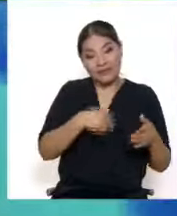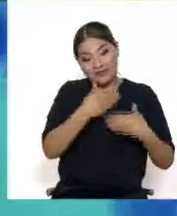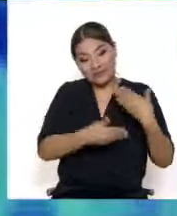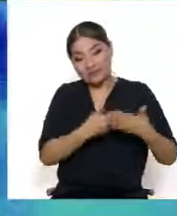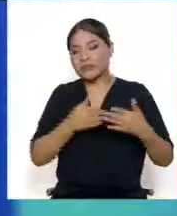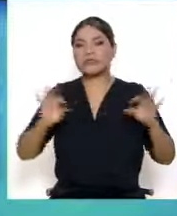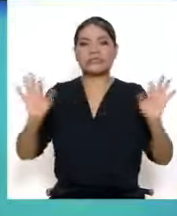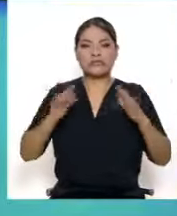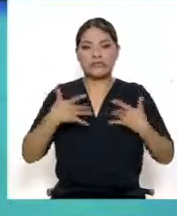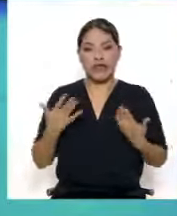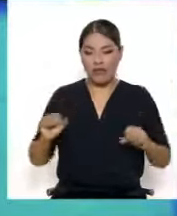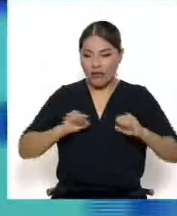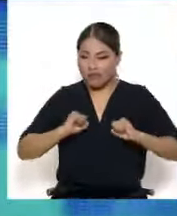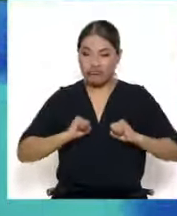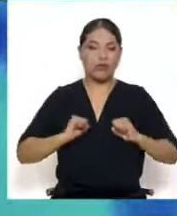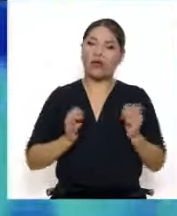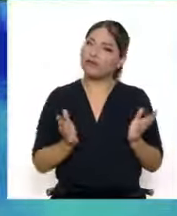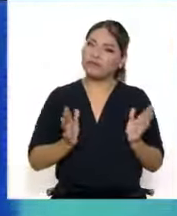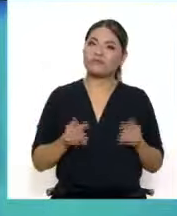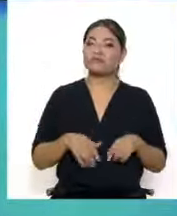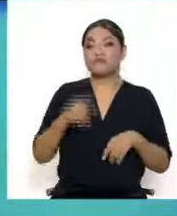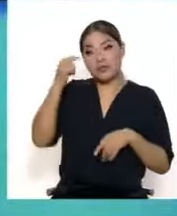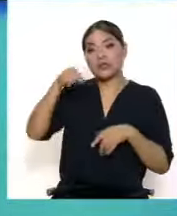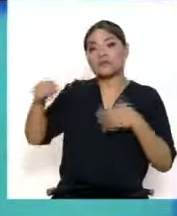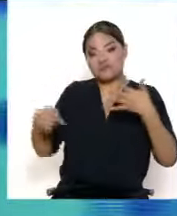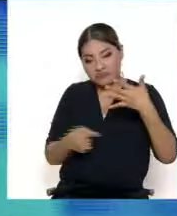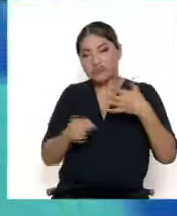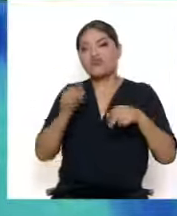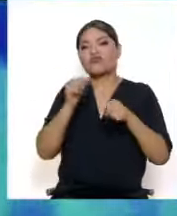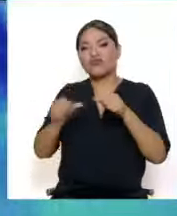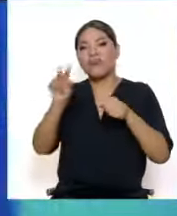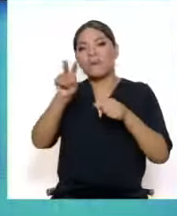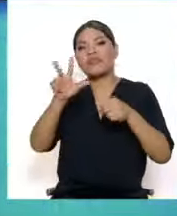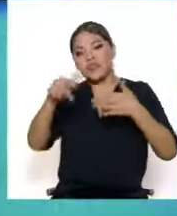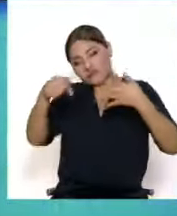eso, está en la lista de 23. Todas las incidencias que ocurren a las afueras, a las